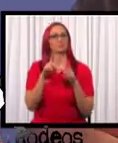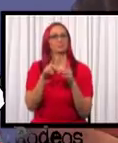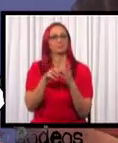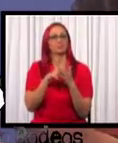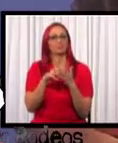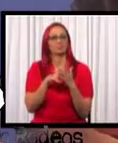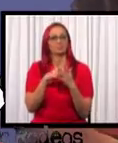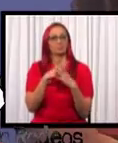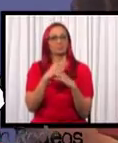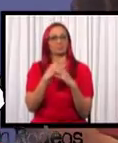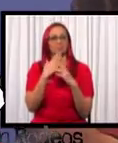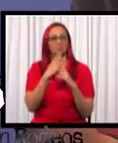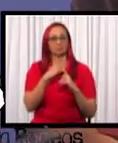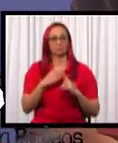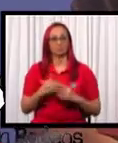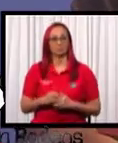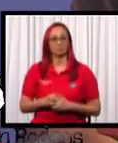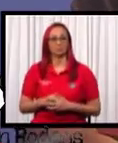mucho daño.